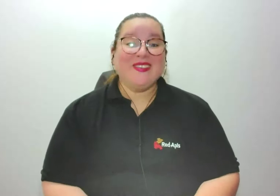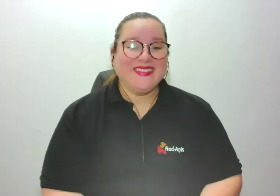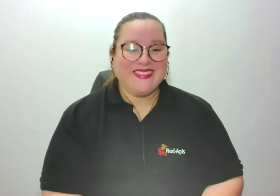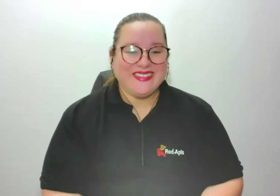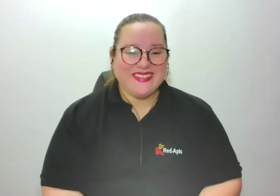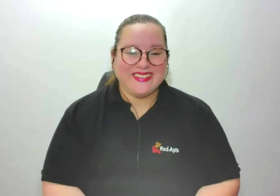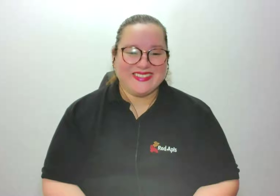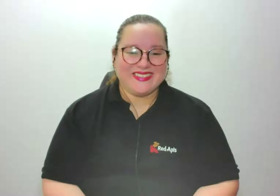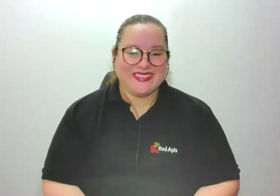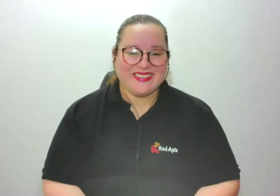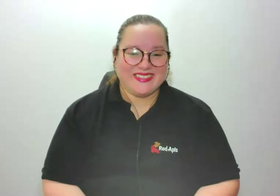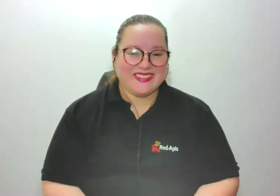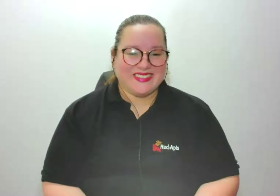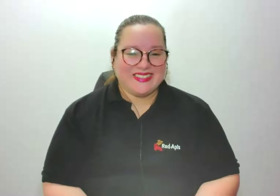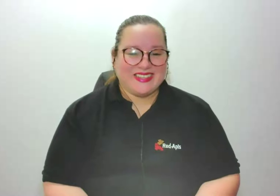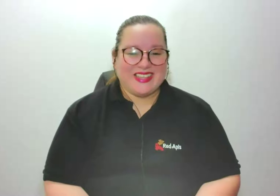¿Vieron?